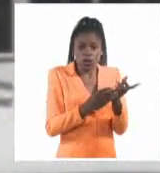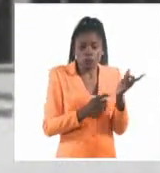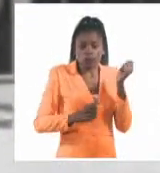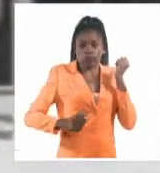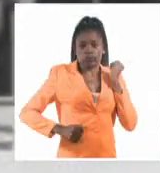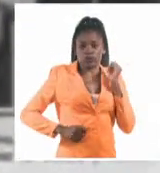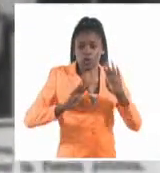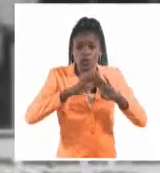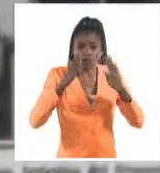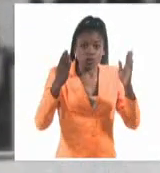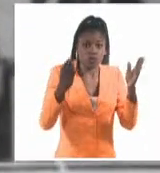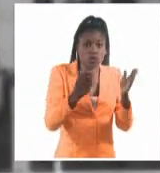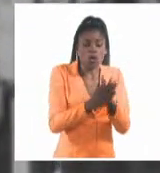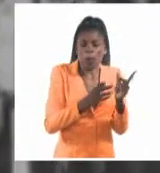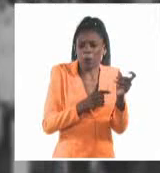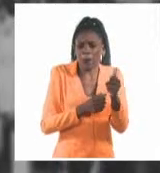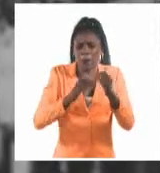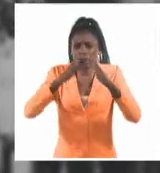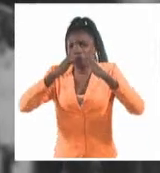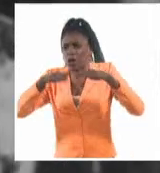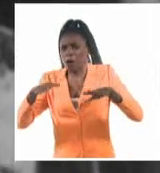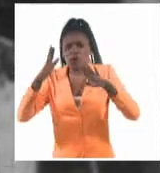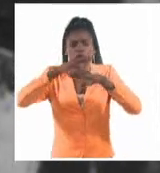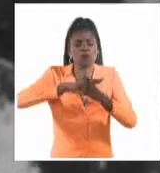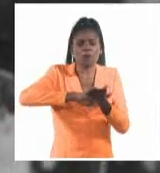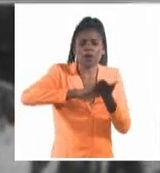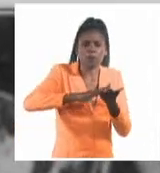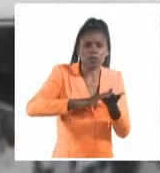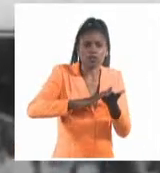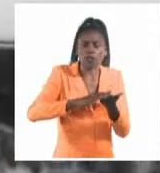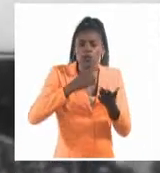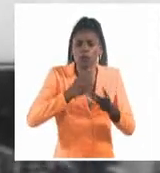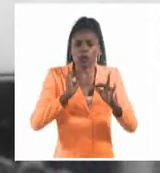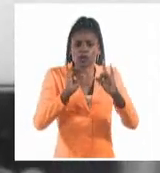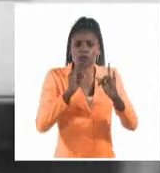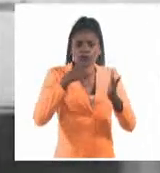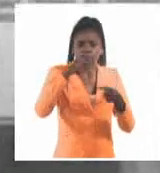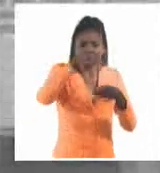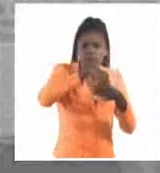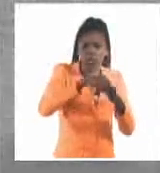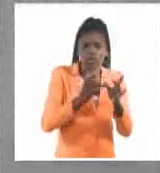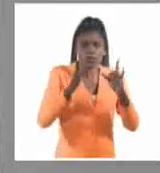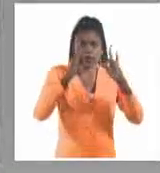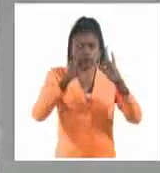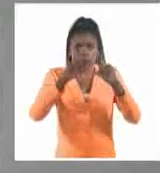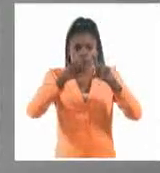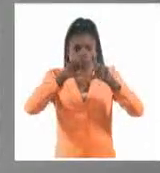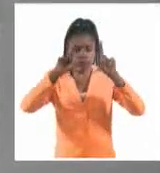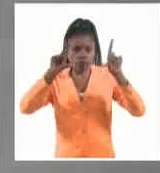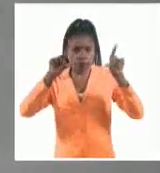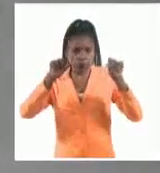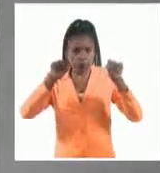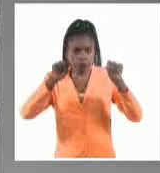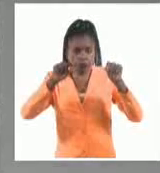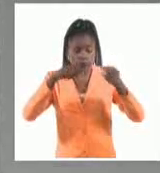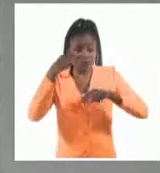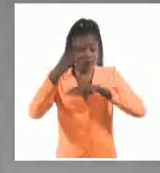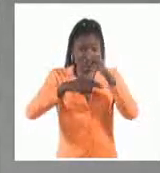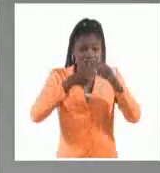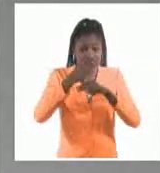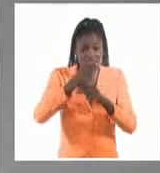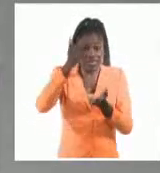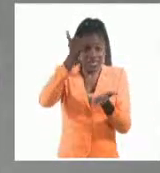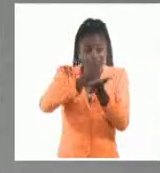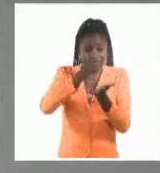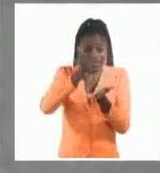todo, supuestamente porque no había permiso ni para el entierro ni para el monumento. El homenaje se decide hacerlo en la sede de la